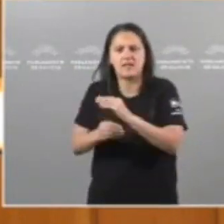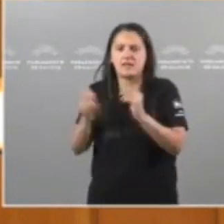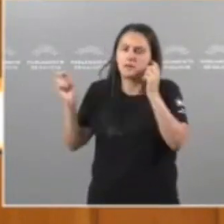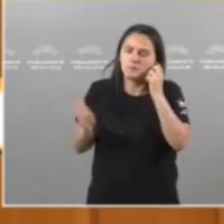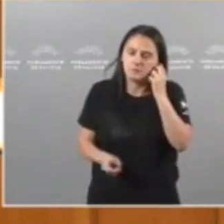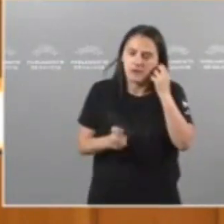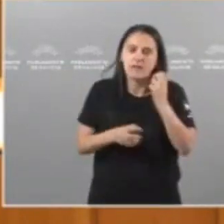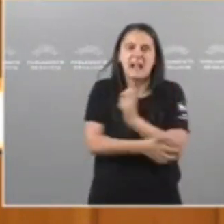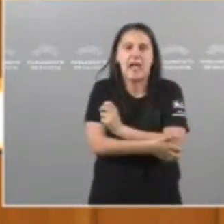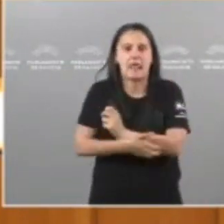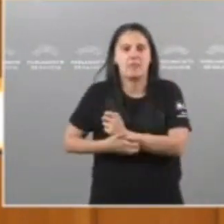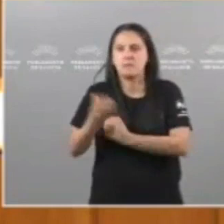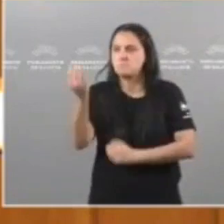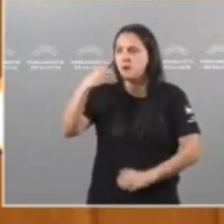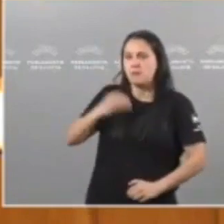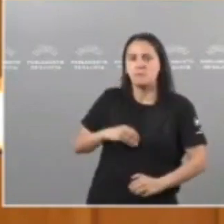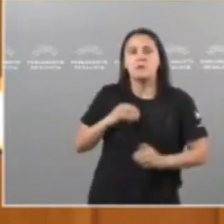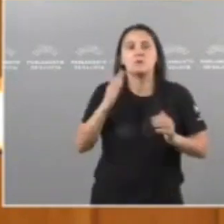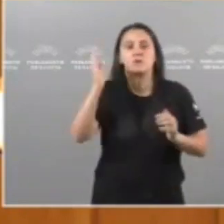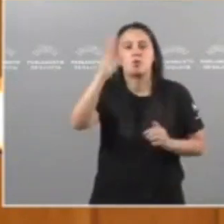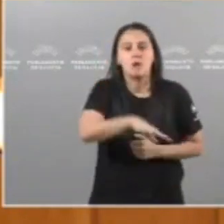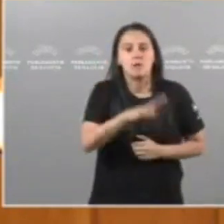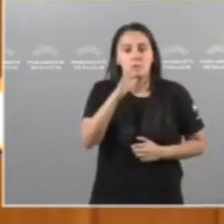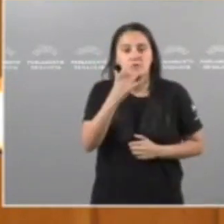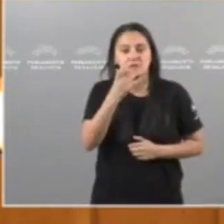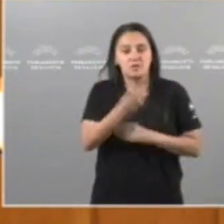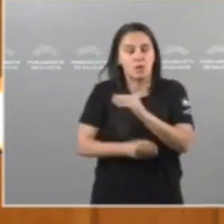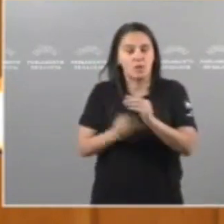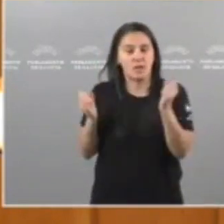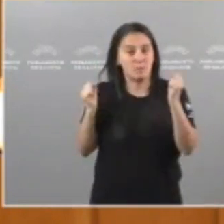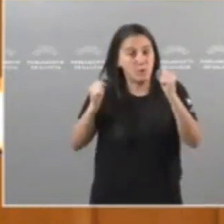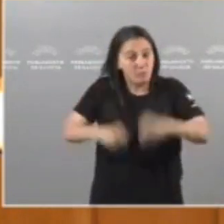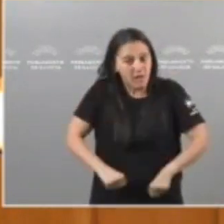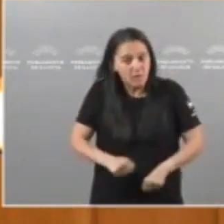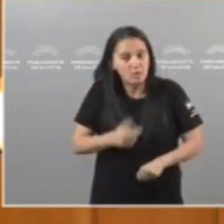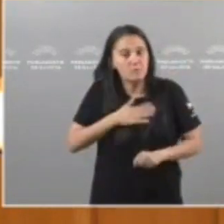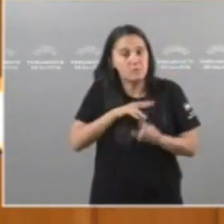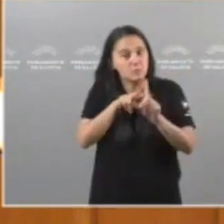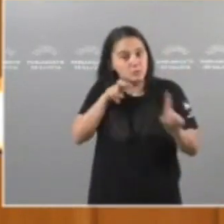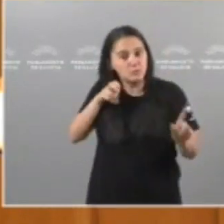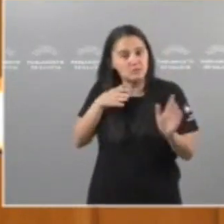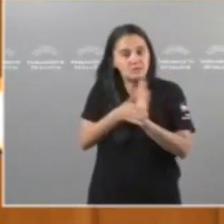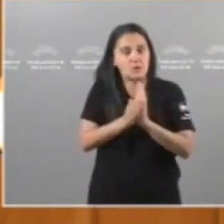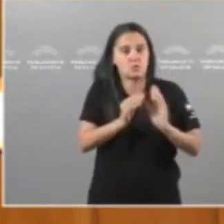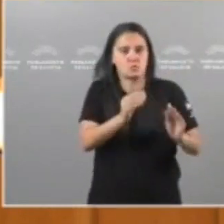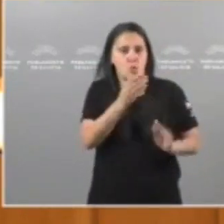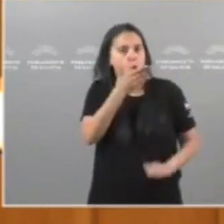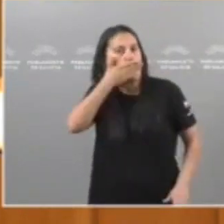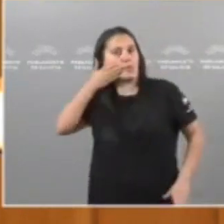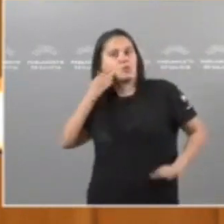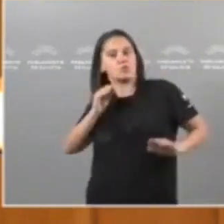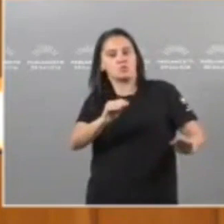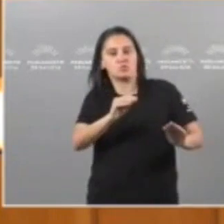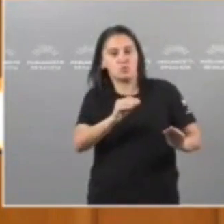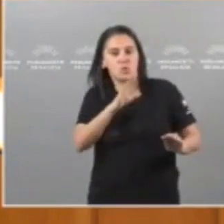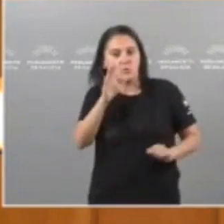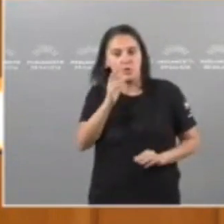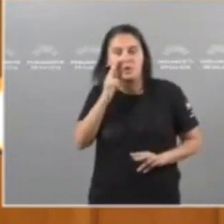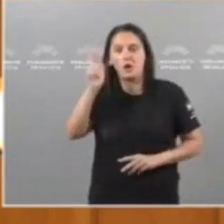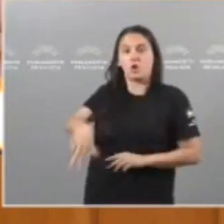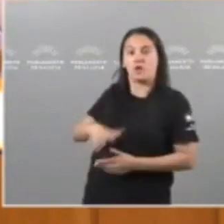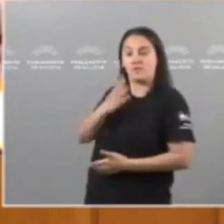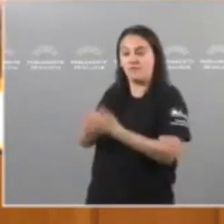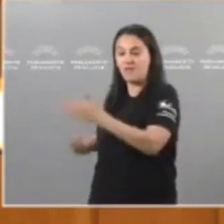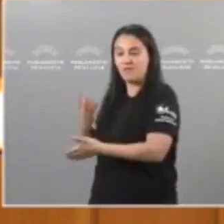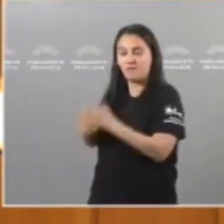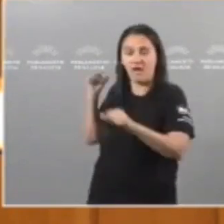unhas carencias. Entonces, o feito de non aprobalo, desde o meu punto de vista, é un alter ego que teñen vostedes porque non queren recoñecer errores,